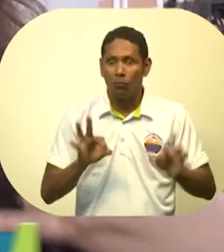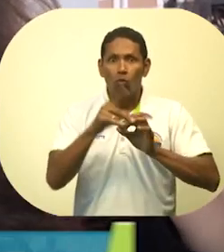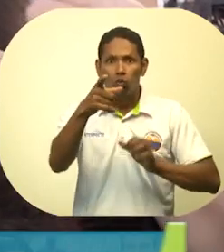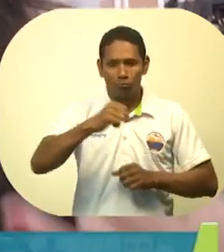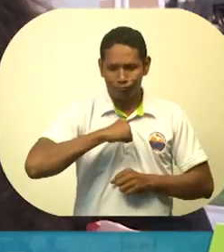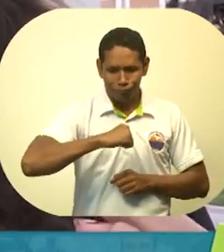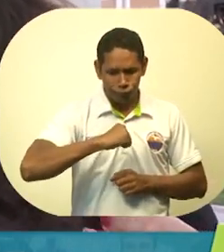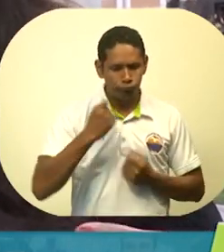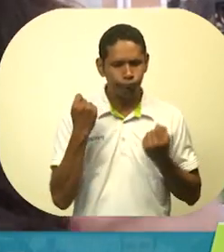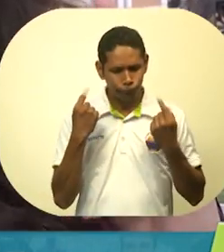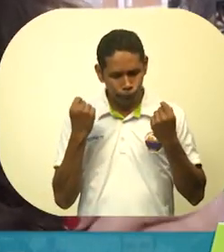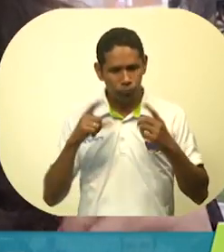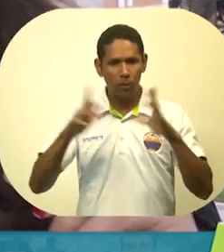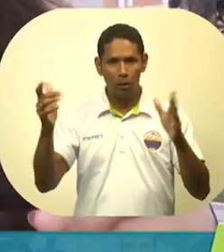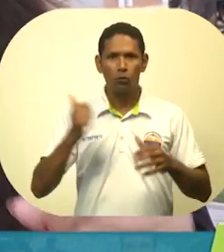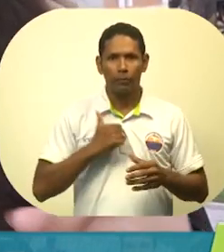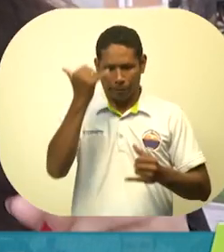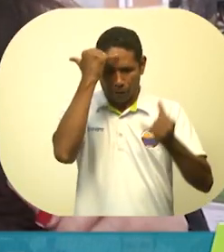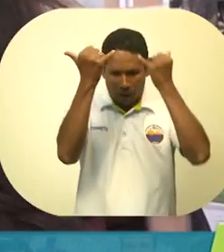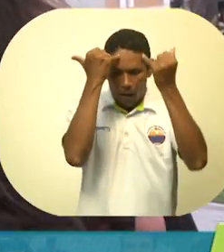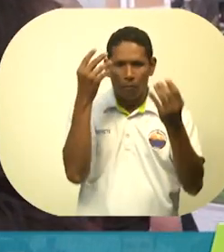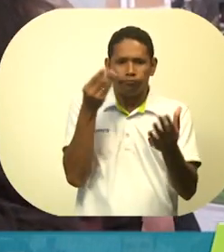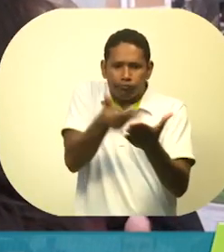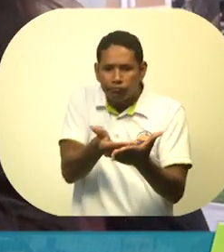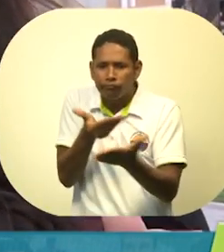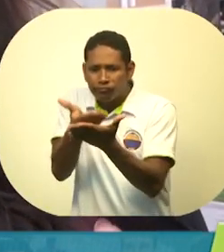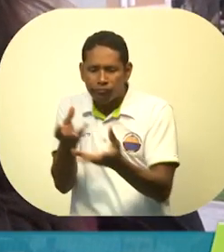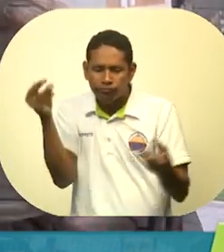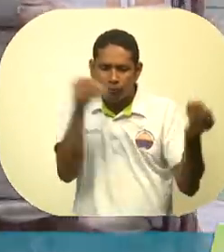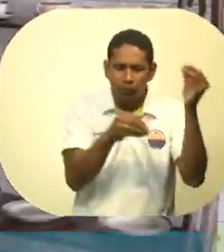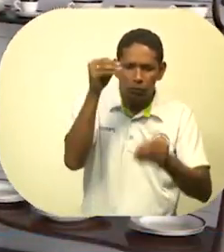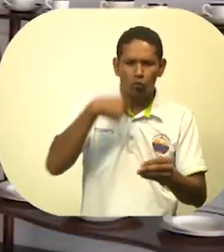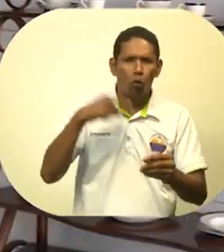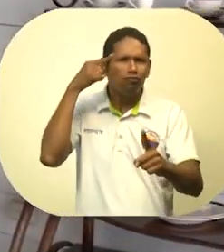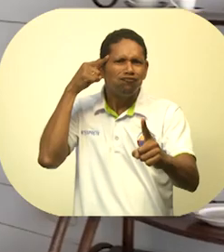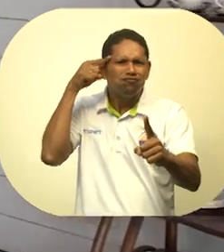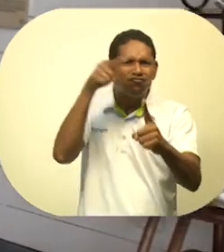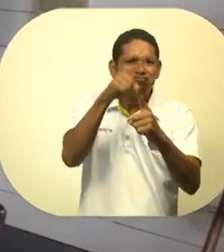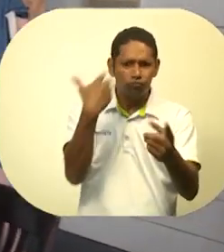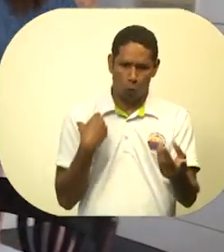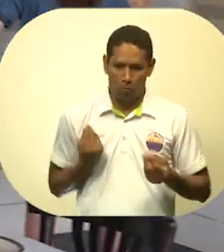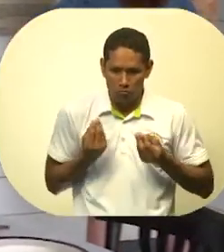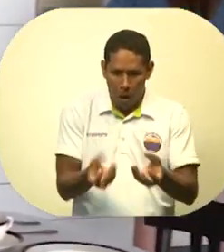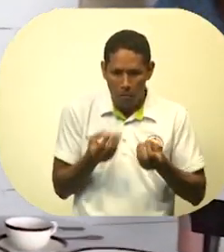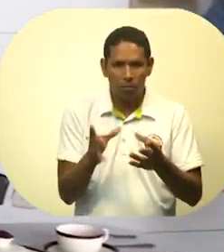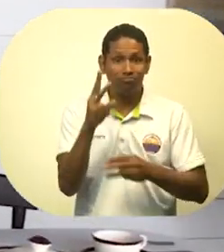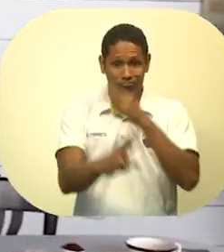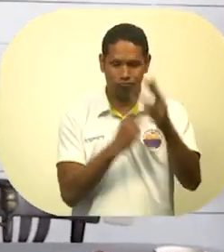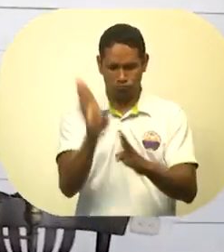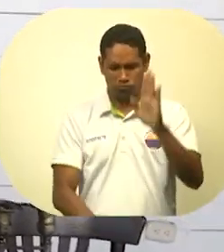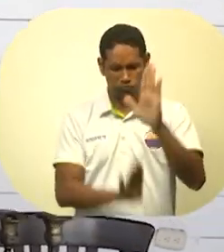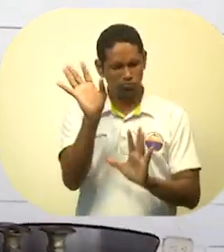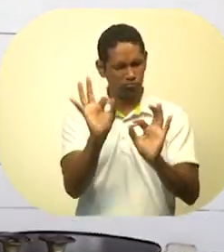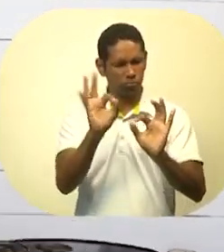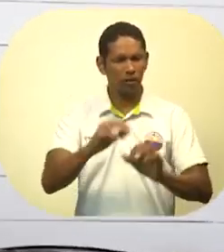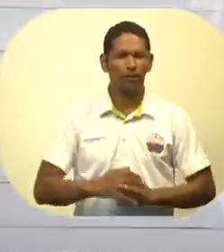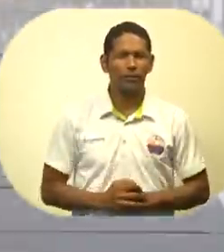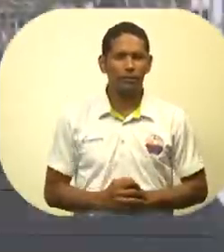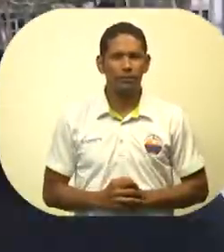conozcas tus derechos, para que también seas propositivo, para que sepas hasta dónde eres capaz de llegar y aportar a hacer un mundo